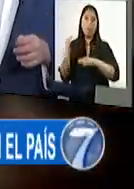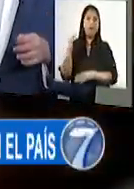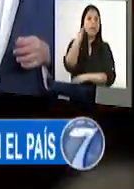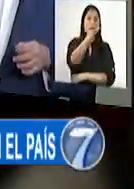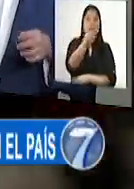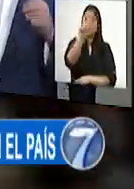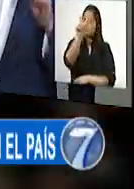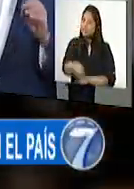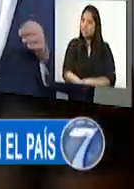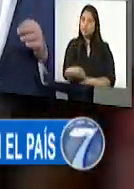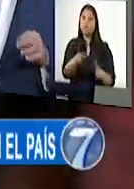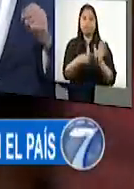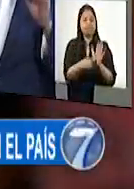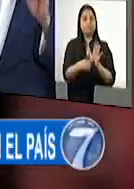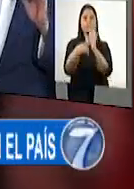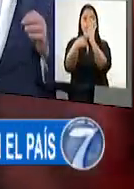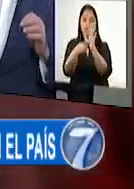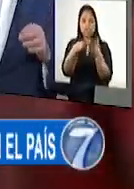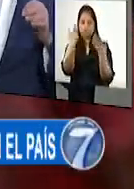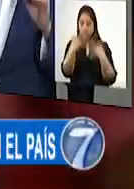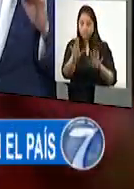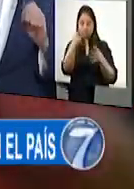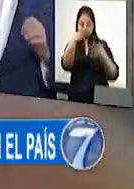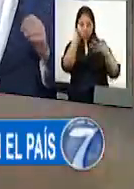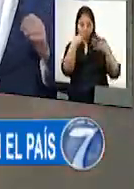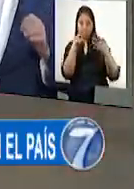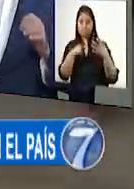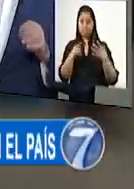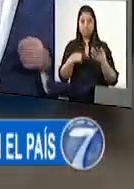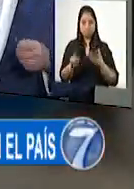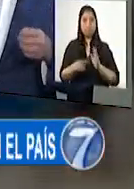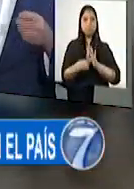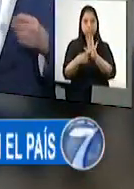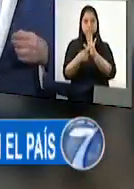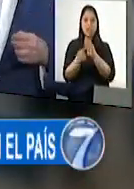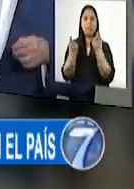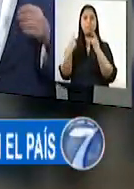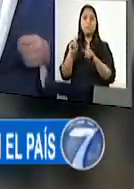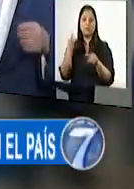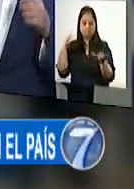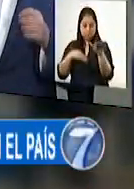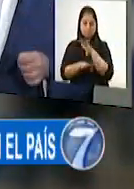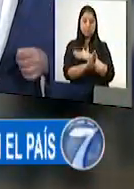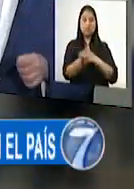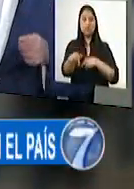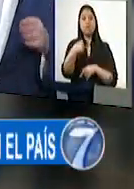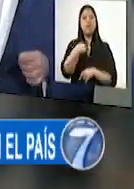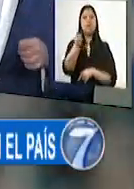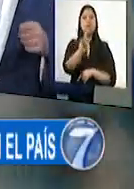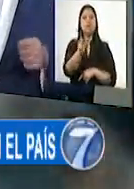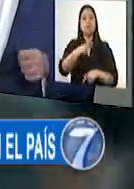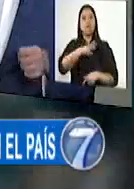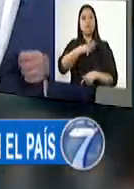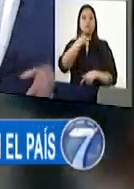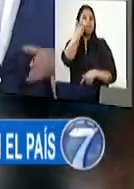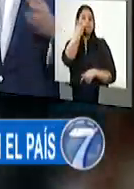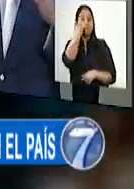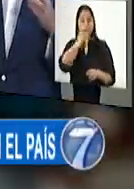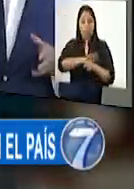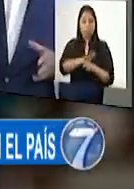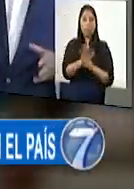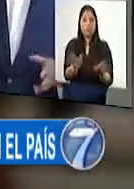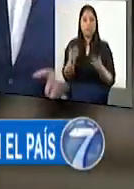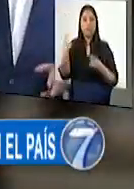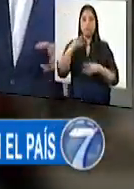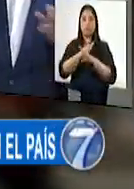presentar, llenar los protocolos establecidos que nos indiquen que no son portadores del COVID-19